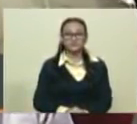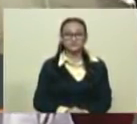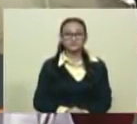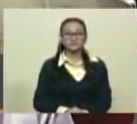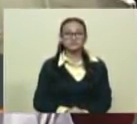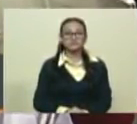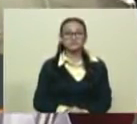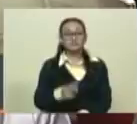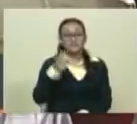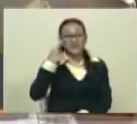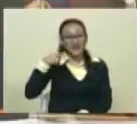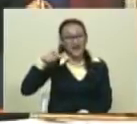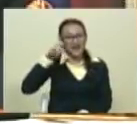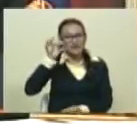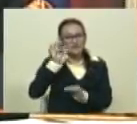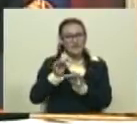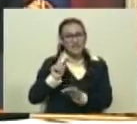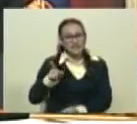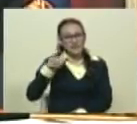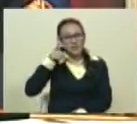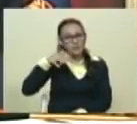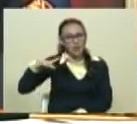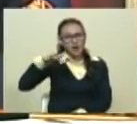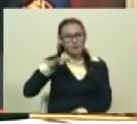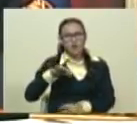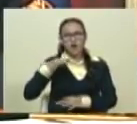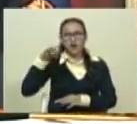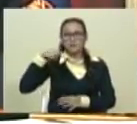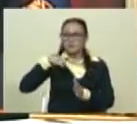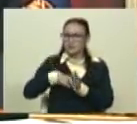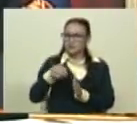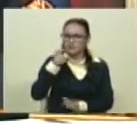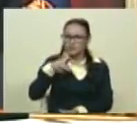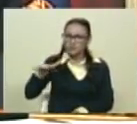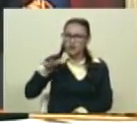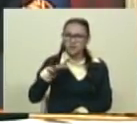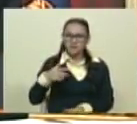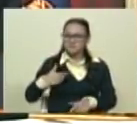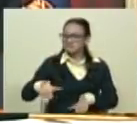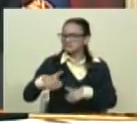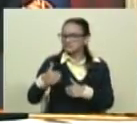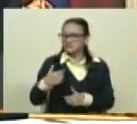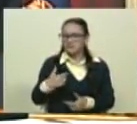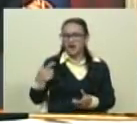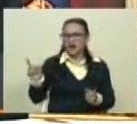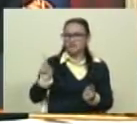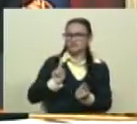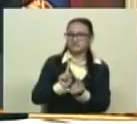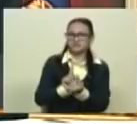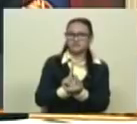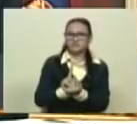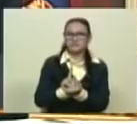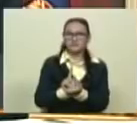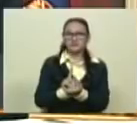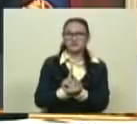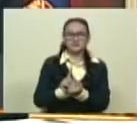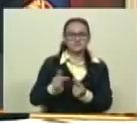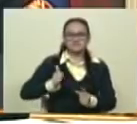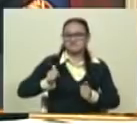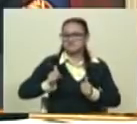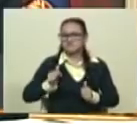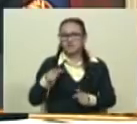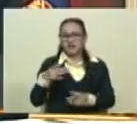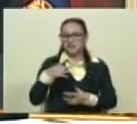Crean en el pueblo, hay que tener fe en el pueblo, en el alma profunda del pueblo y restearse, porque los pueblos acompañan a quienes se restean por